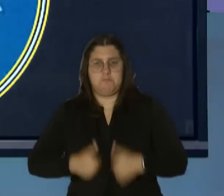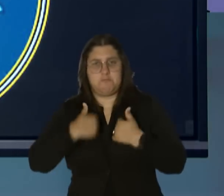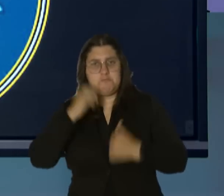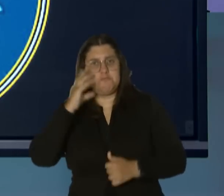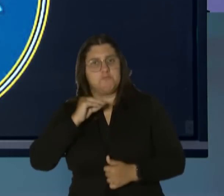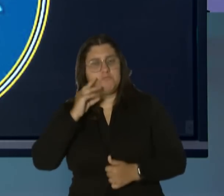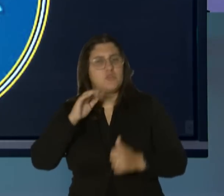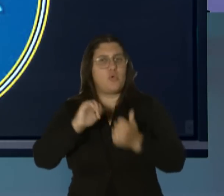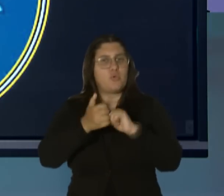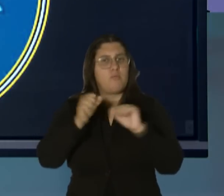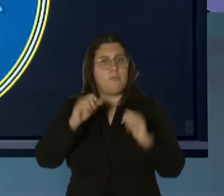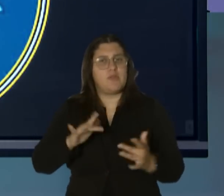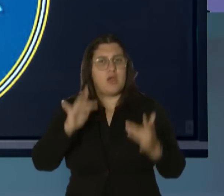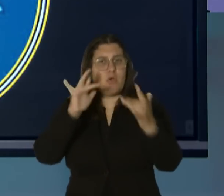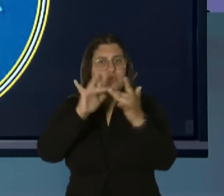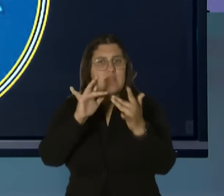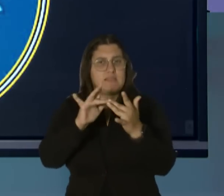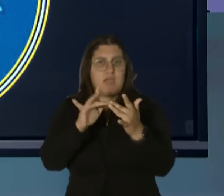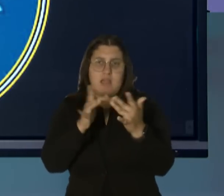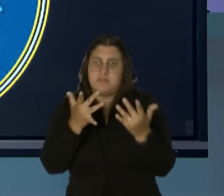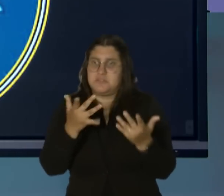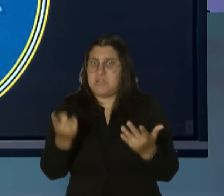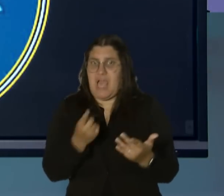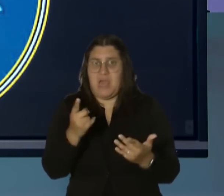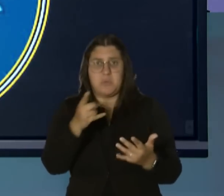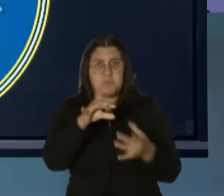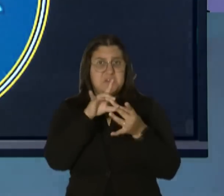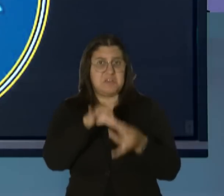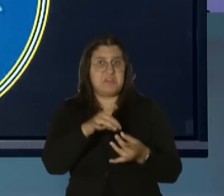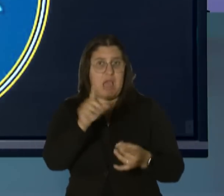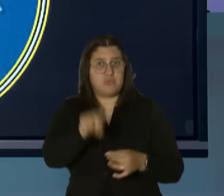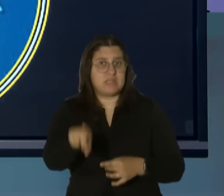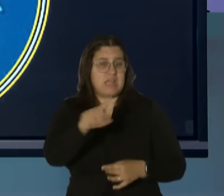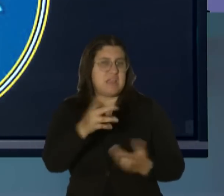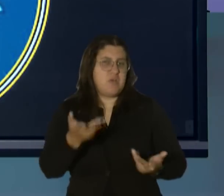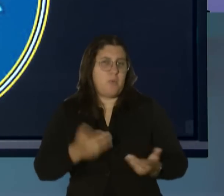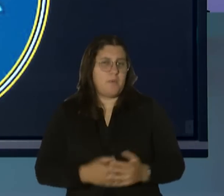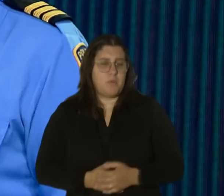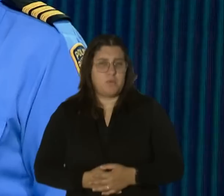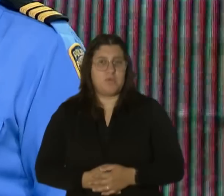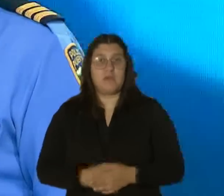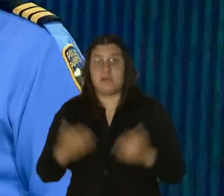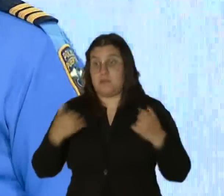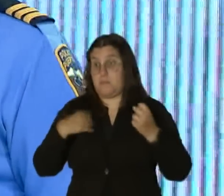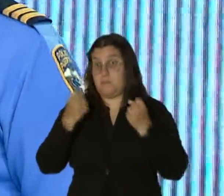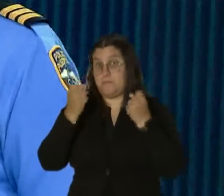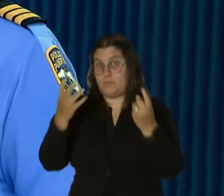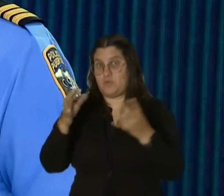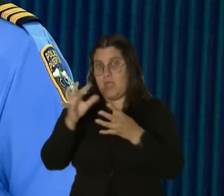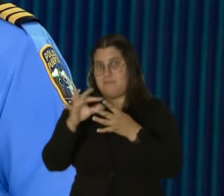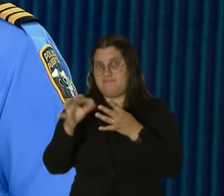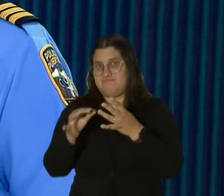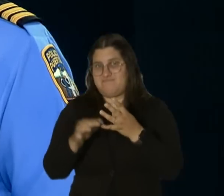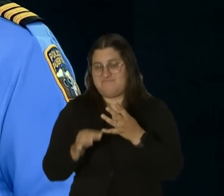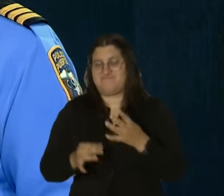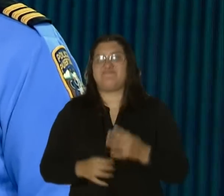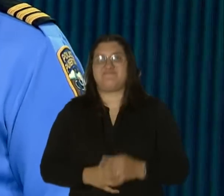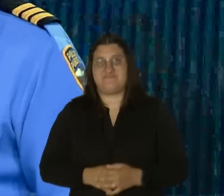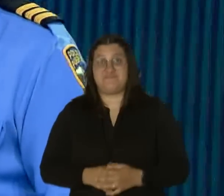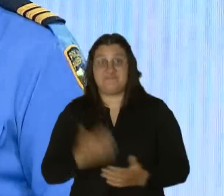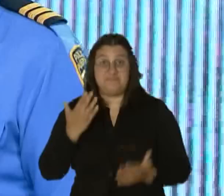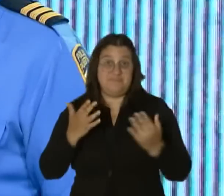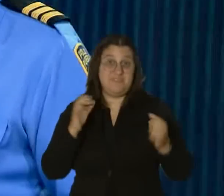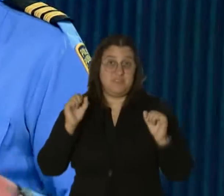¿Cómo pueden contactarse con algún compañero de Devuelta a la Vida, algún número telefónico o algo así? Hay muchas maneras de hacerlo, puede